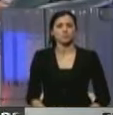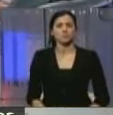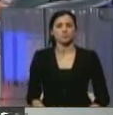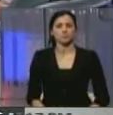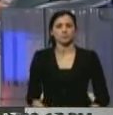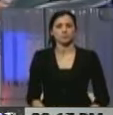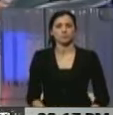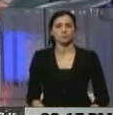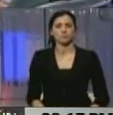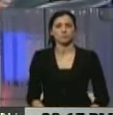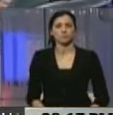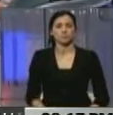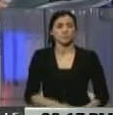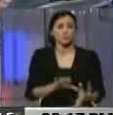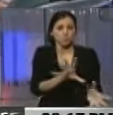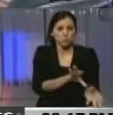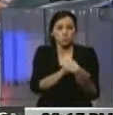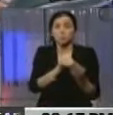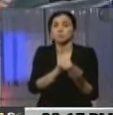nosotros estamos recogiendo lo mejor